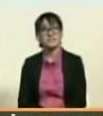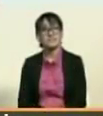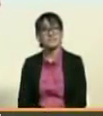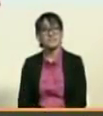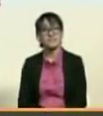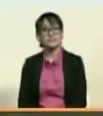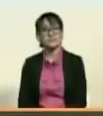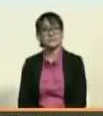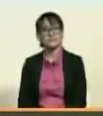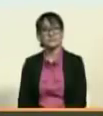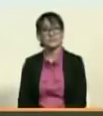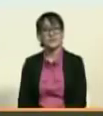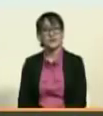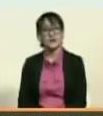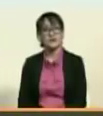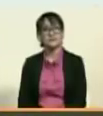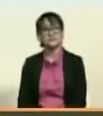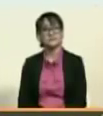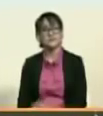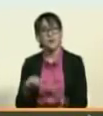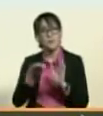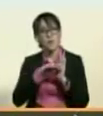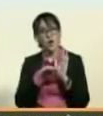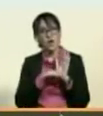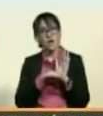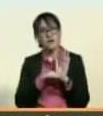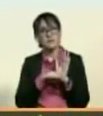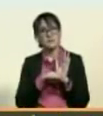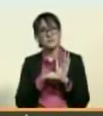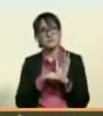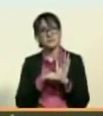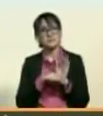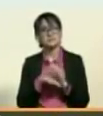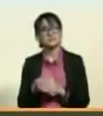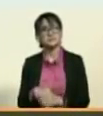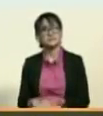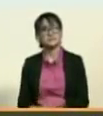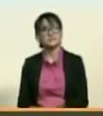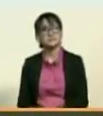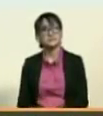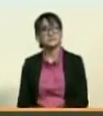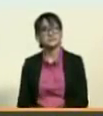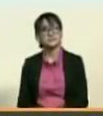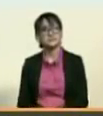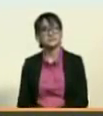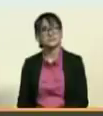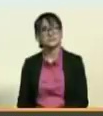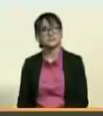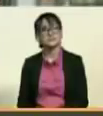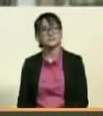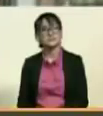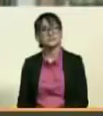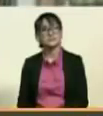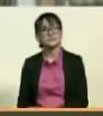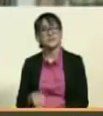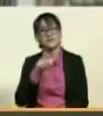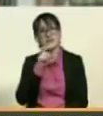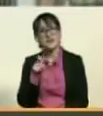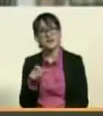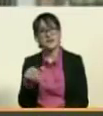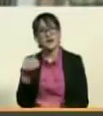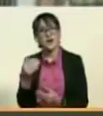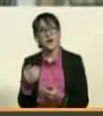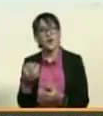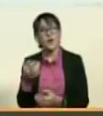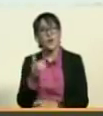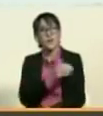Presidente, en el programa de Henry Falcón, llamado... ¿Qué? De Henry Falcón. ¿Quién es Henry Falcón? Usted lo va a